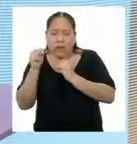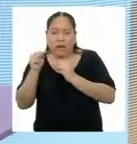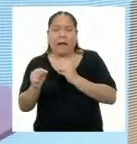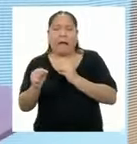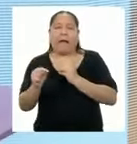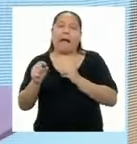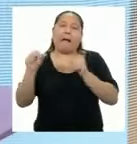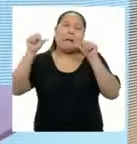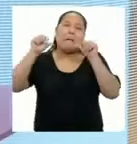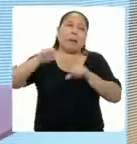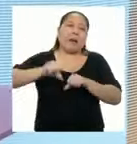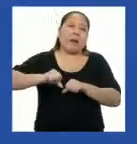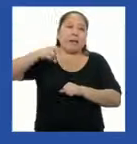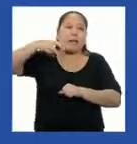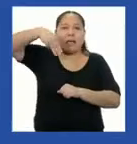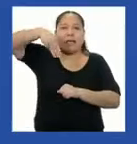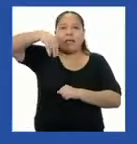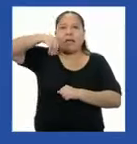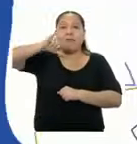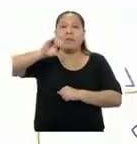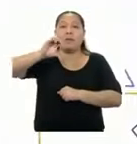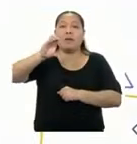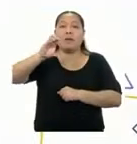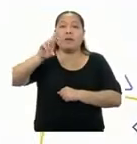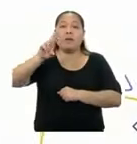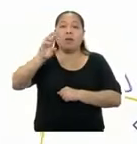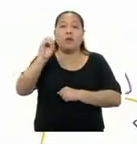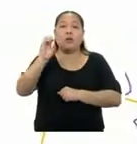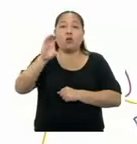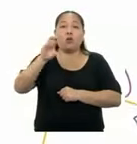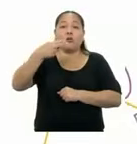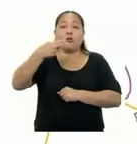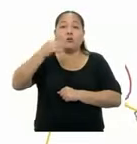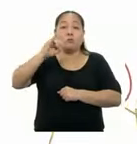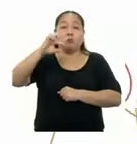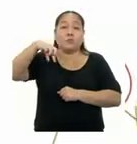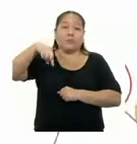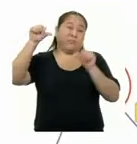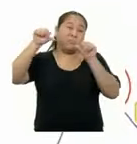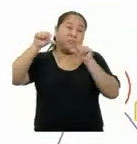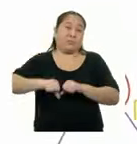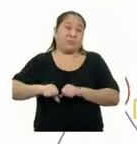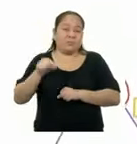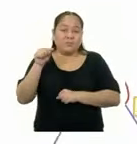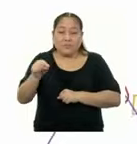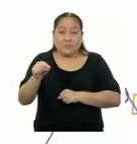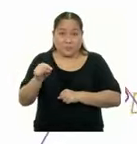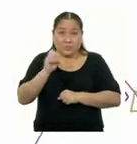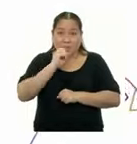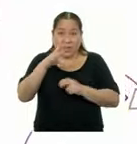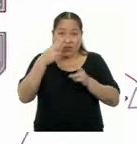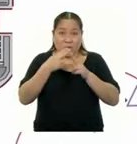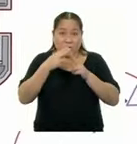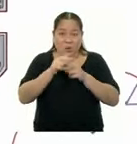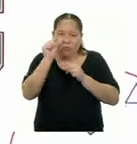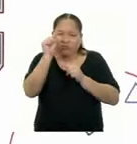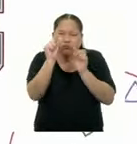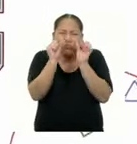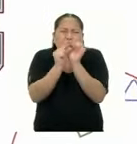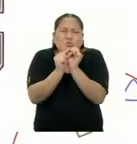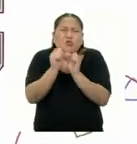era el microchip. El microchip que, como dice su nombre, es una pieza